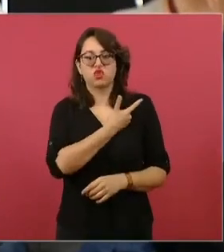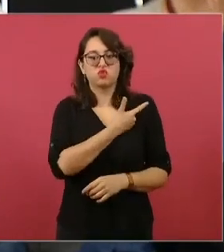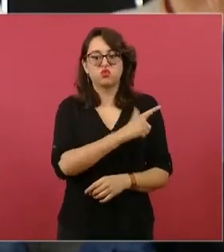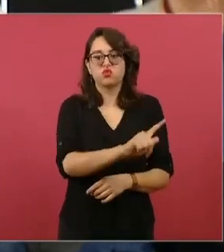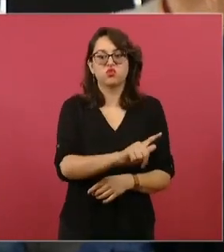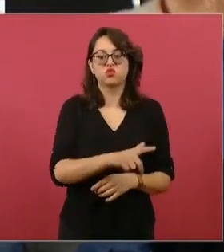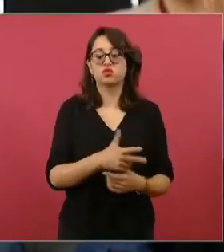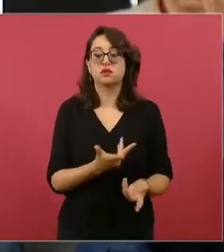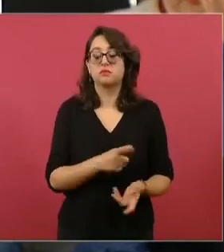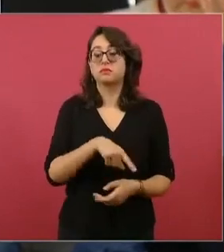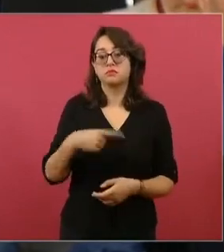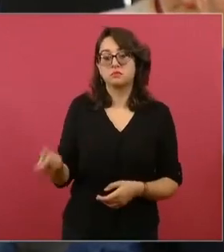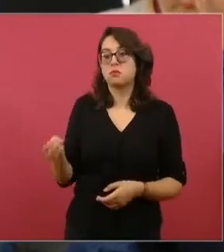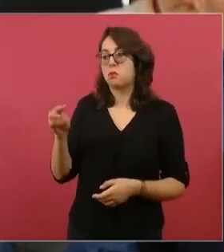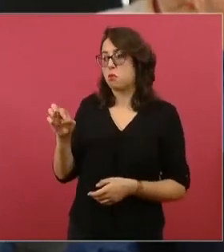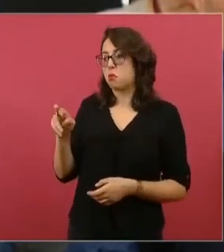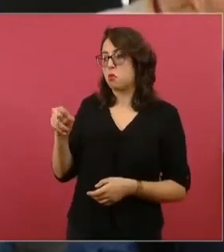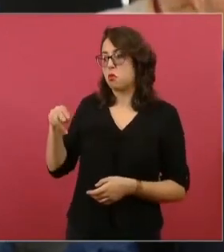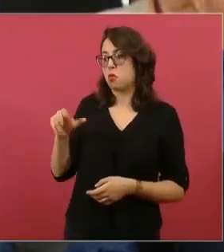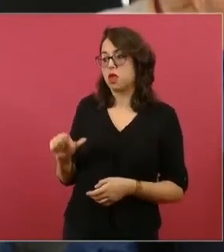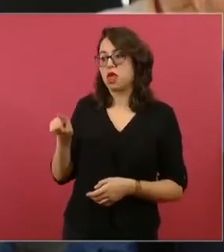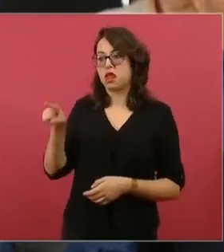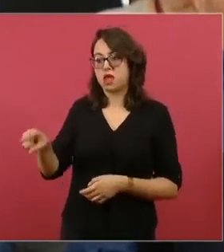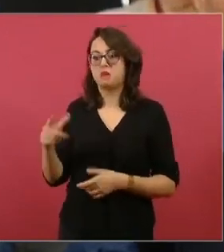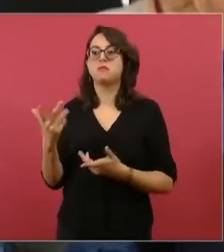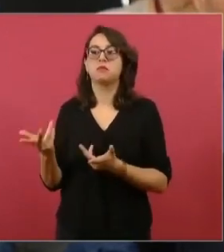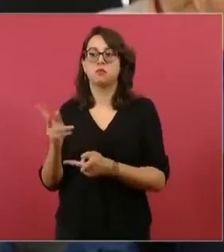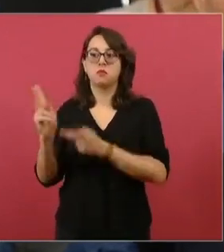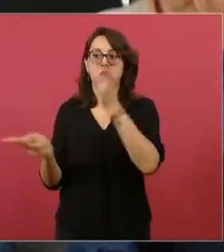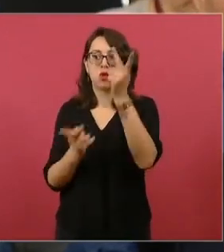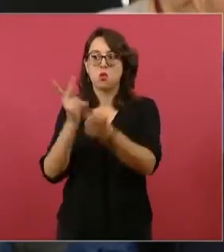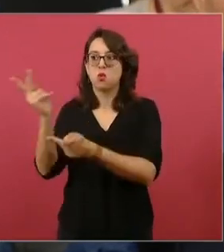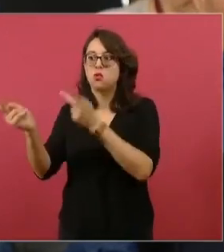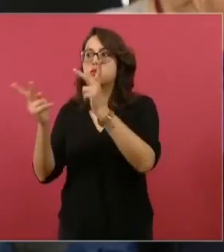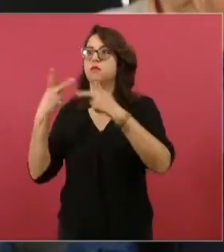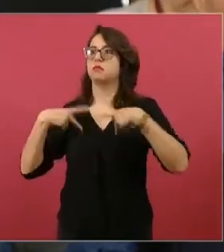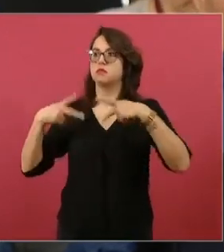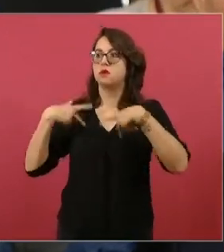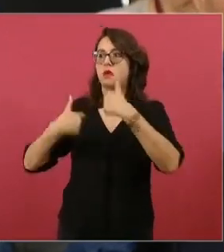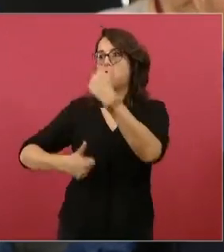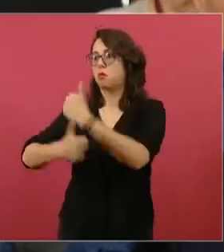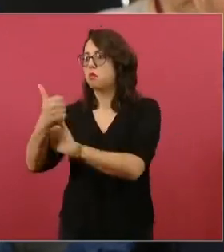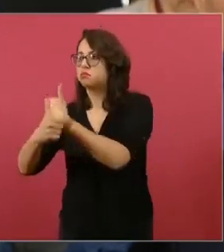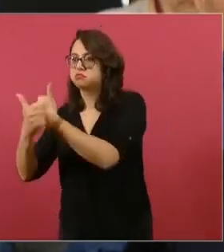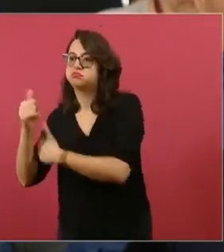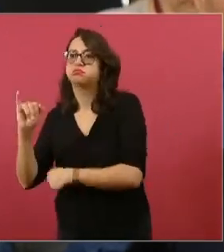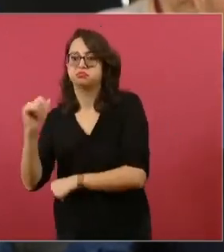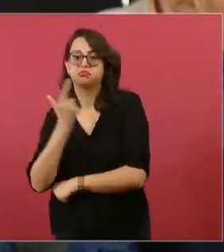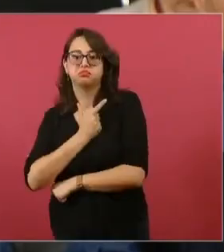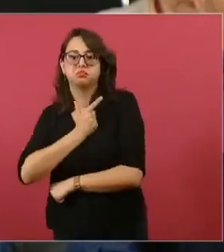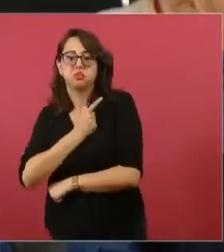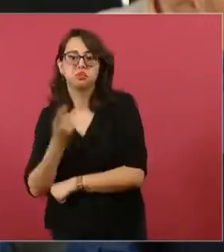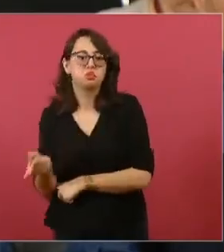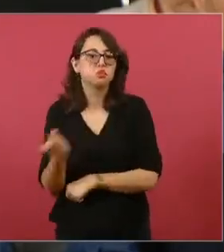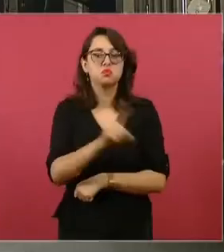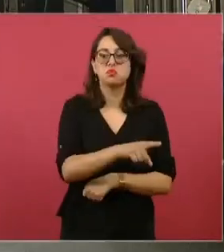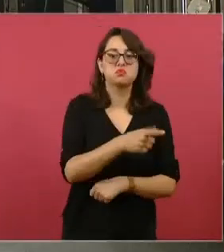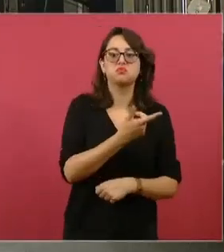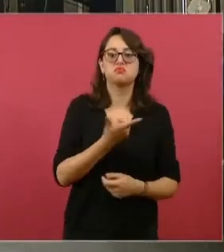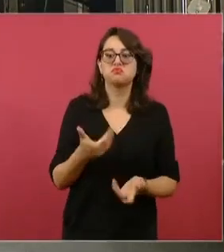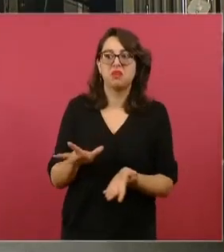Morena. Usted había dicho que incluso no les cobraría derecho de autor, pero están estos puntos, en estas características en las que van a definir el